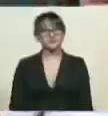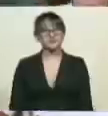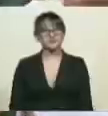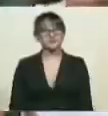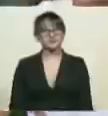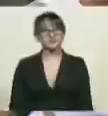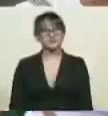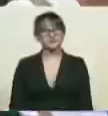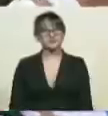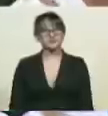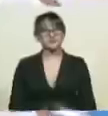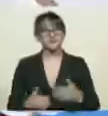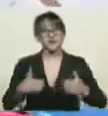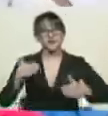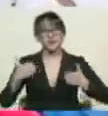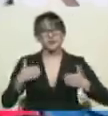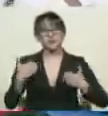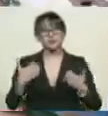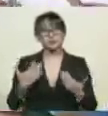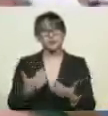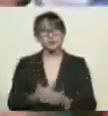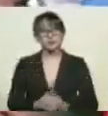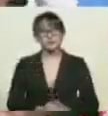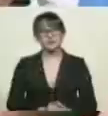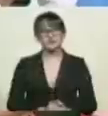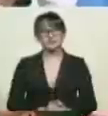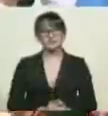¡Qué emoción tan grande! Yo le voy a pedir,